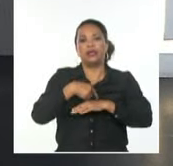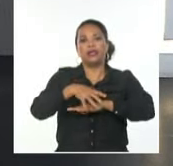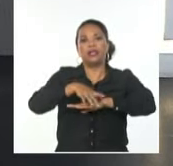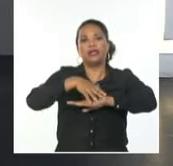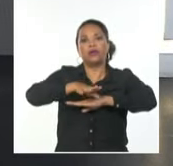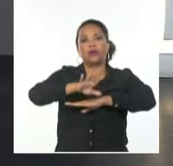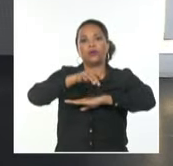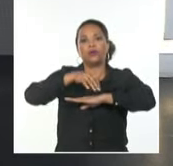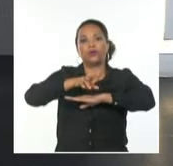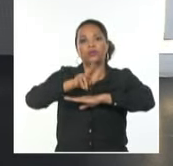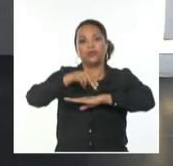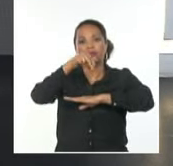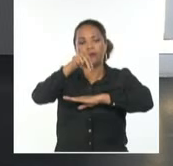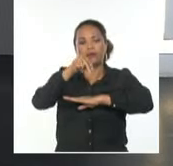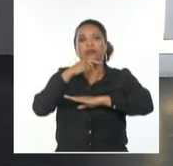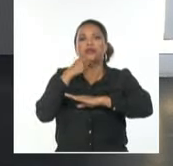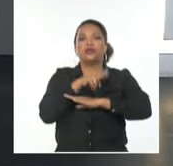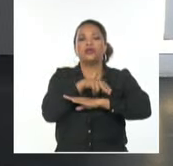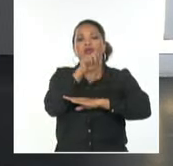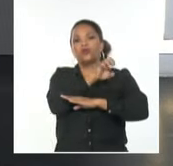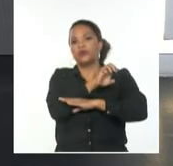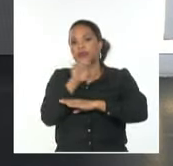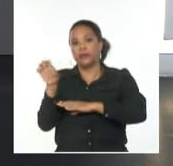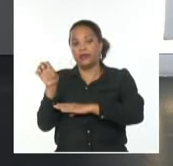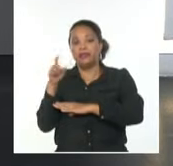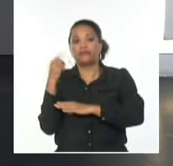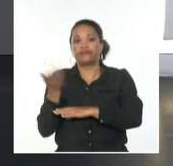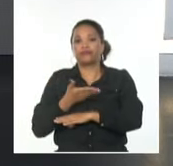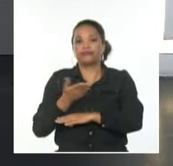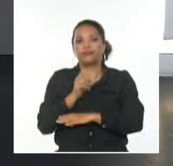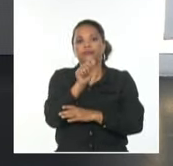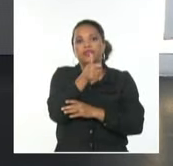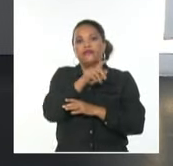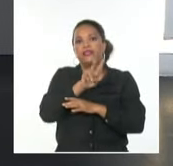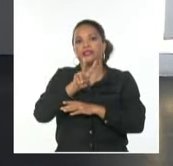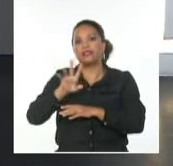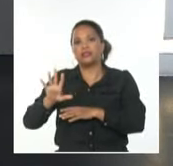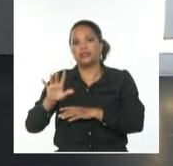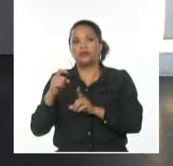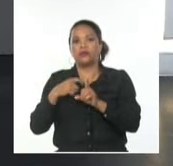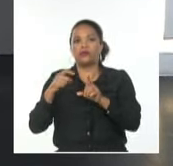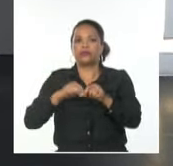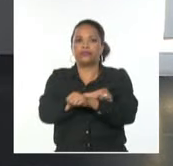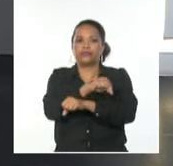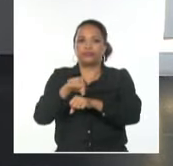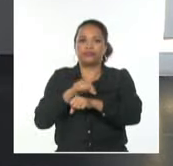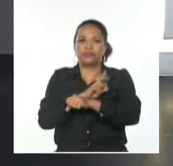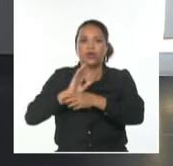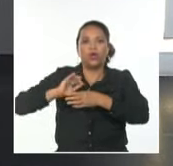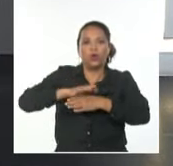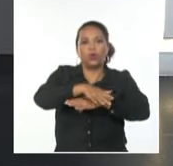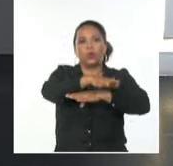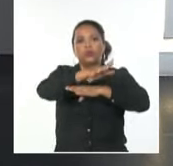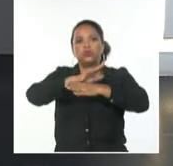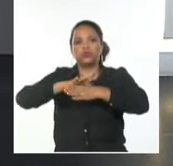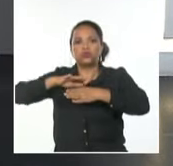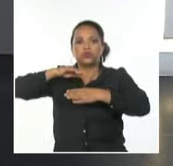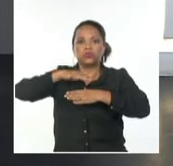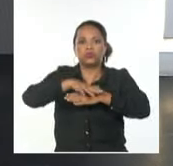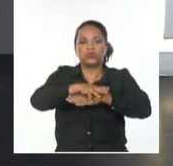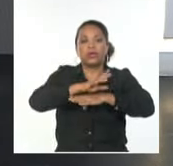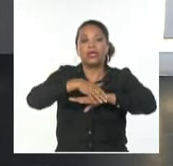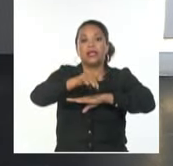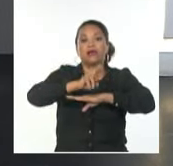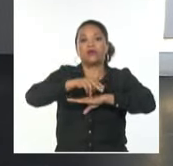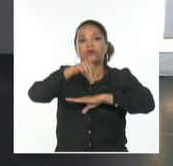nordeste al este en horas de la tarde con velocidades entre 10 y 25 kilómetros por hora. Habrá oleaje en la costa norte oriental, poco